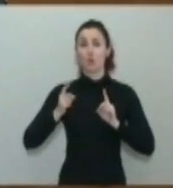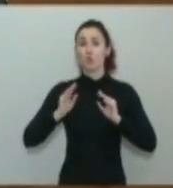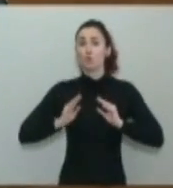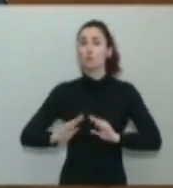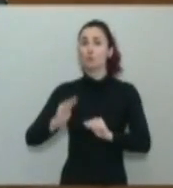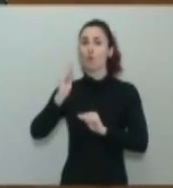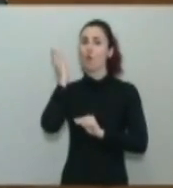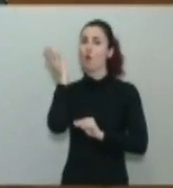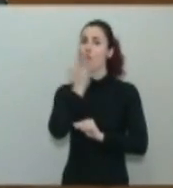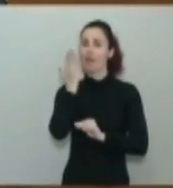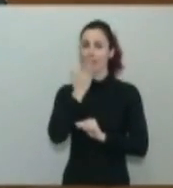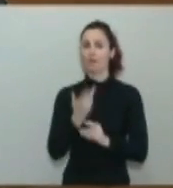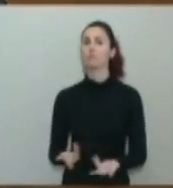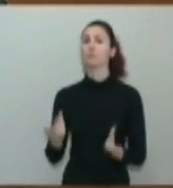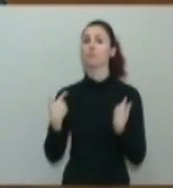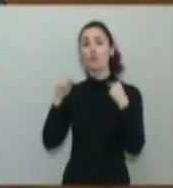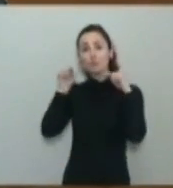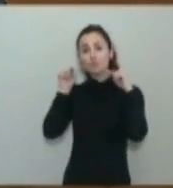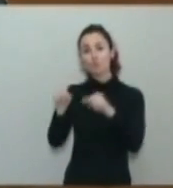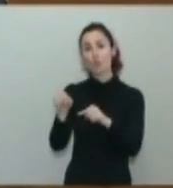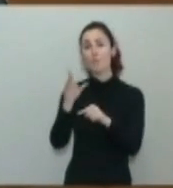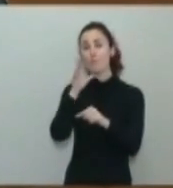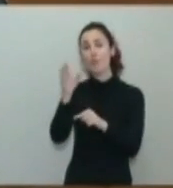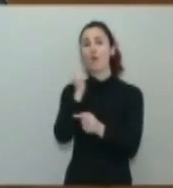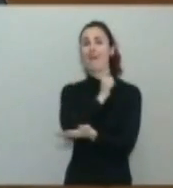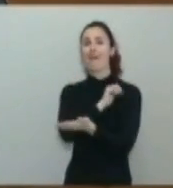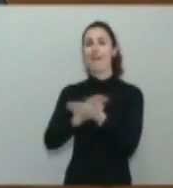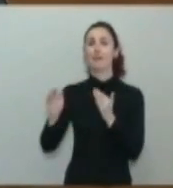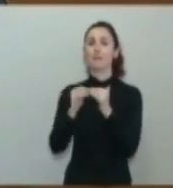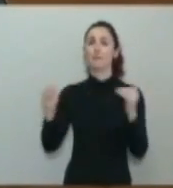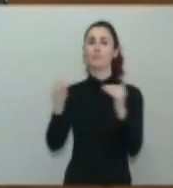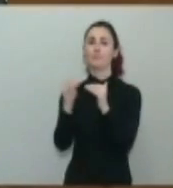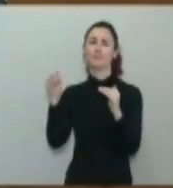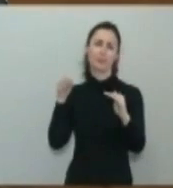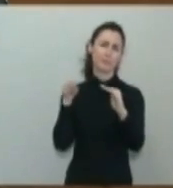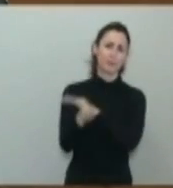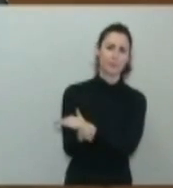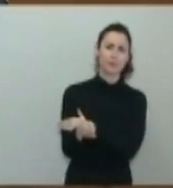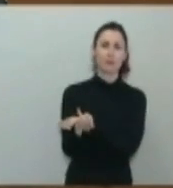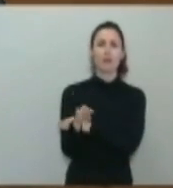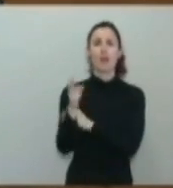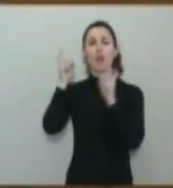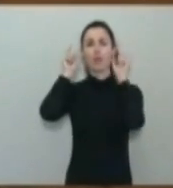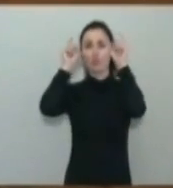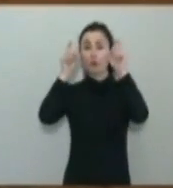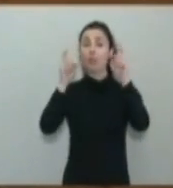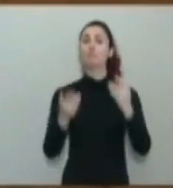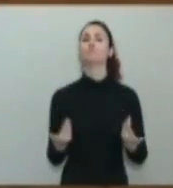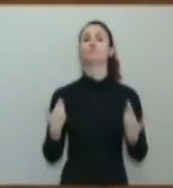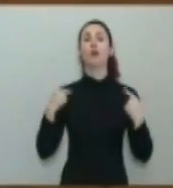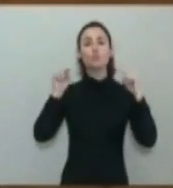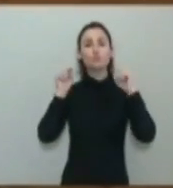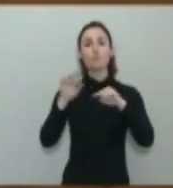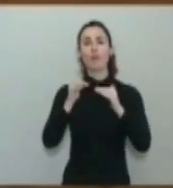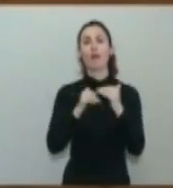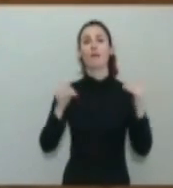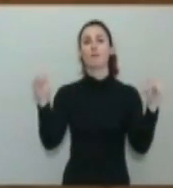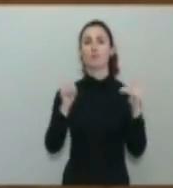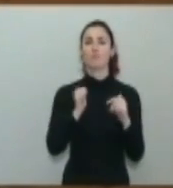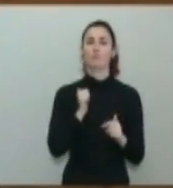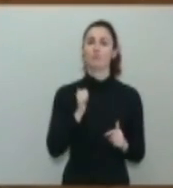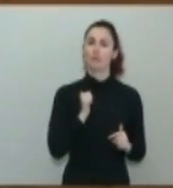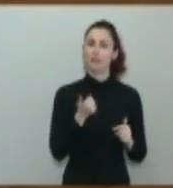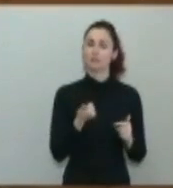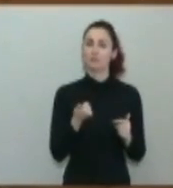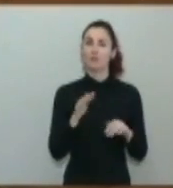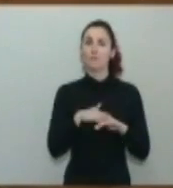que es a la que le corresponde garantizar el derecho efectivo a la educación y a la que le corresponde garantizar la igualdad de